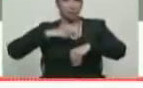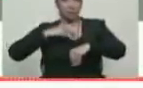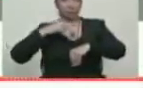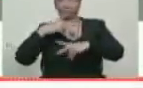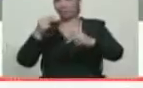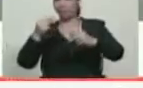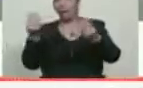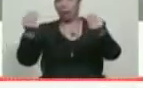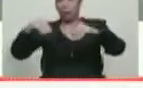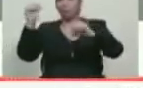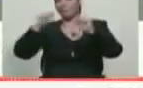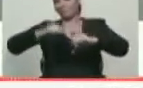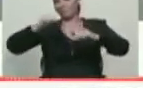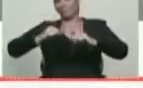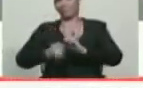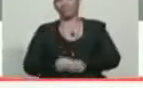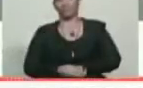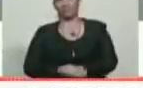¿Están de acuerdo?